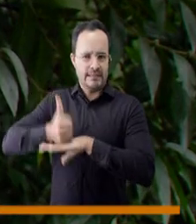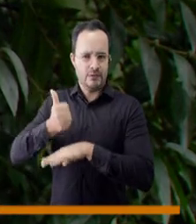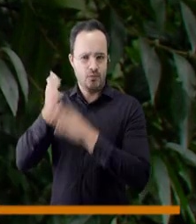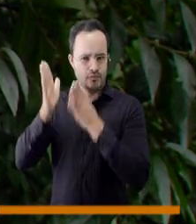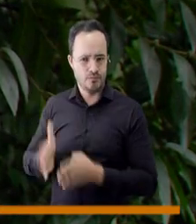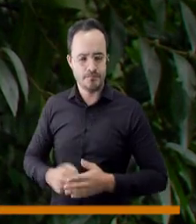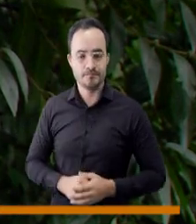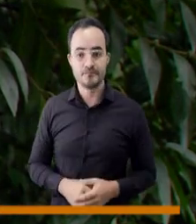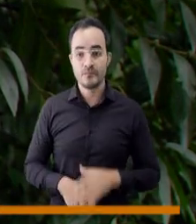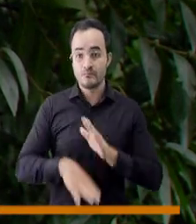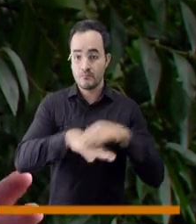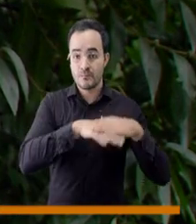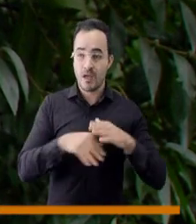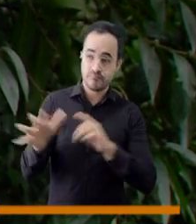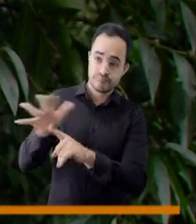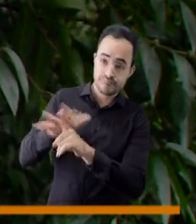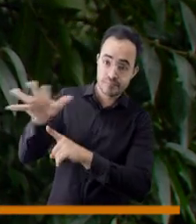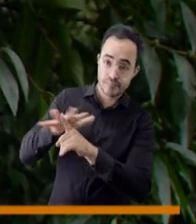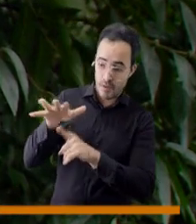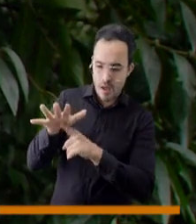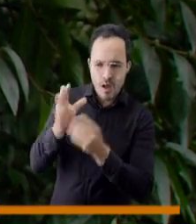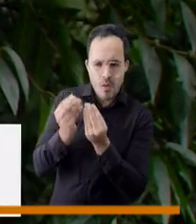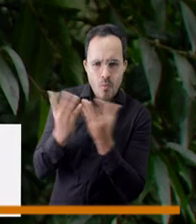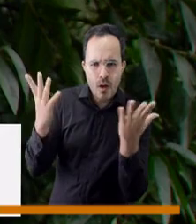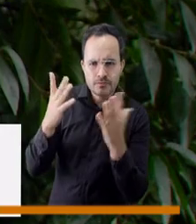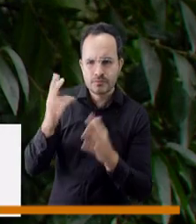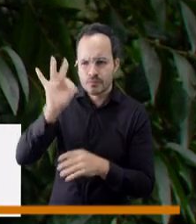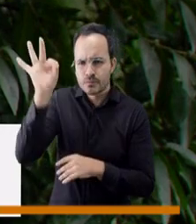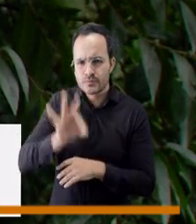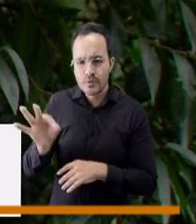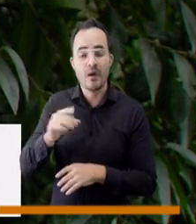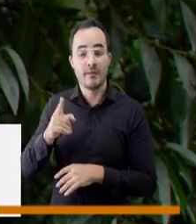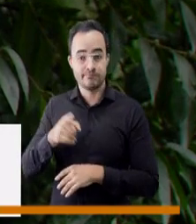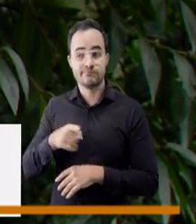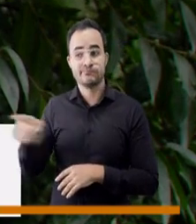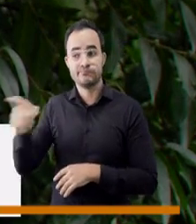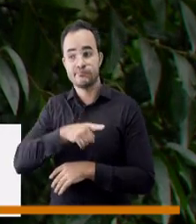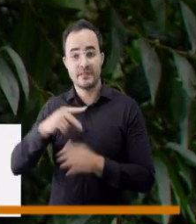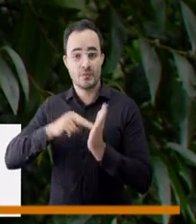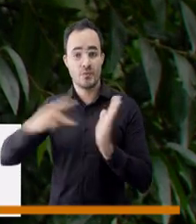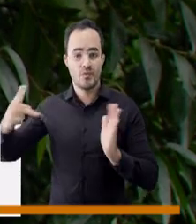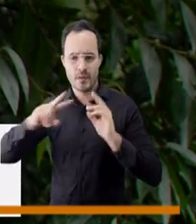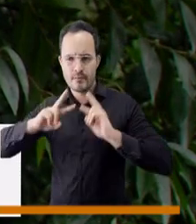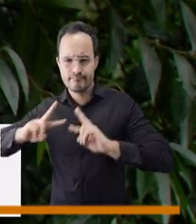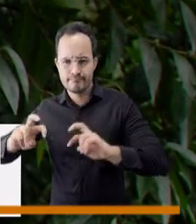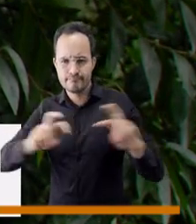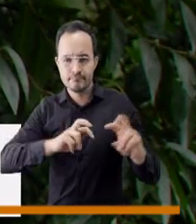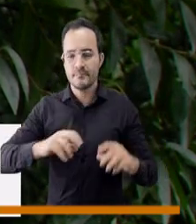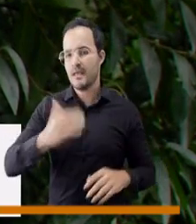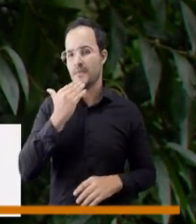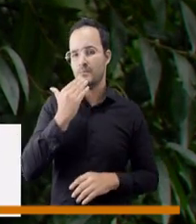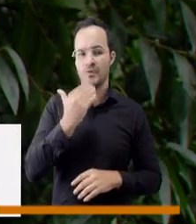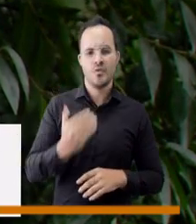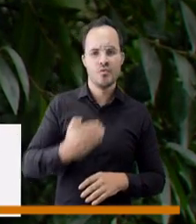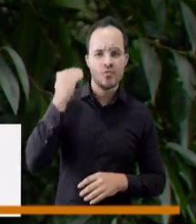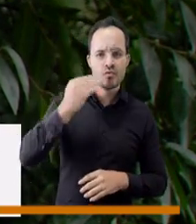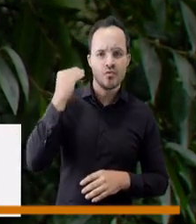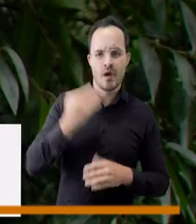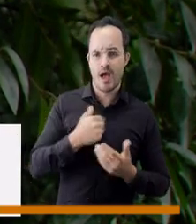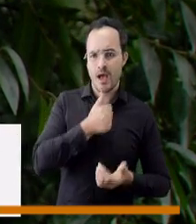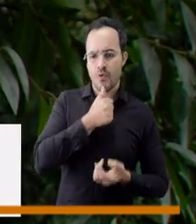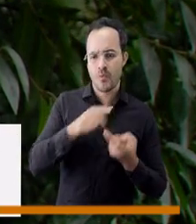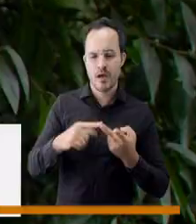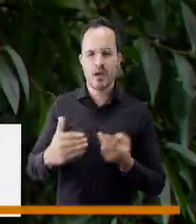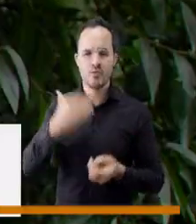es medible. Hay muchas calculadoras que pueden facilitar la medición dependiendo de los consumos de agua, de energía,